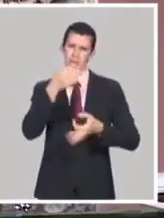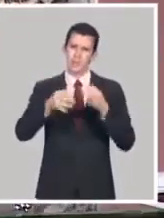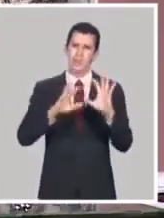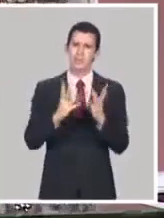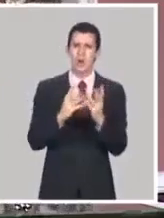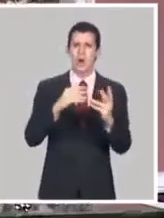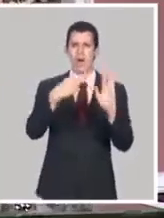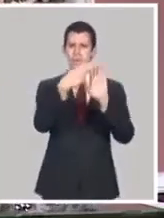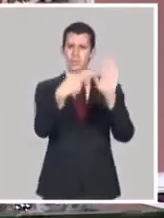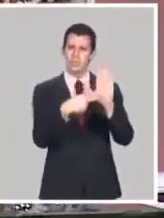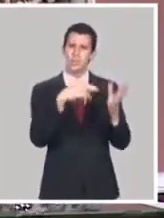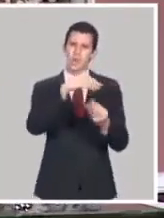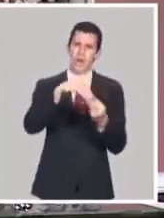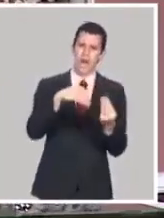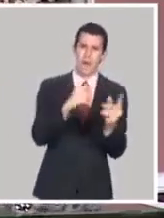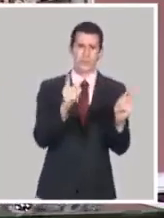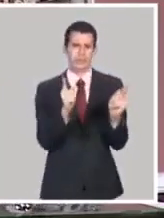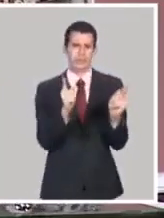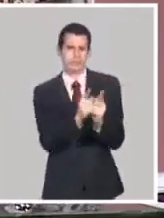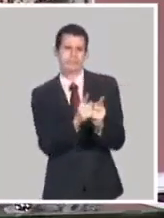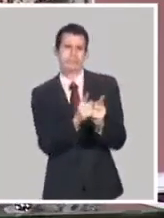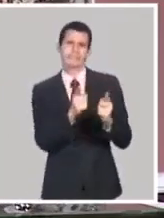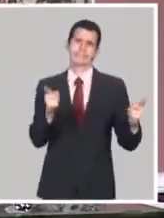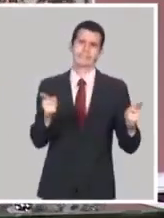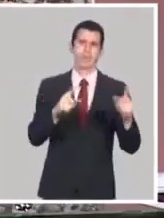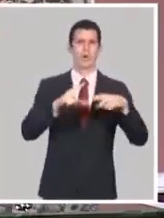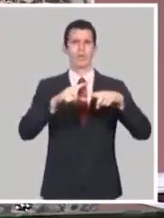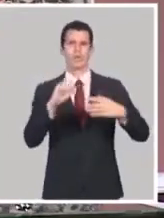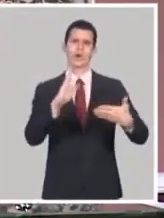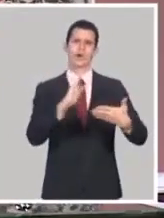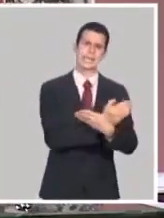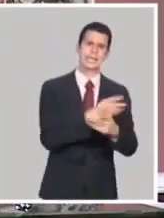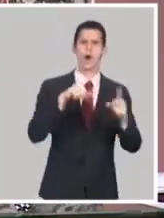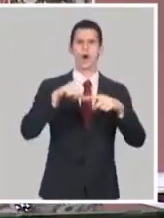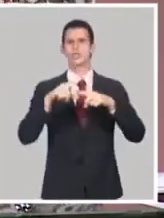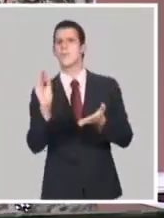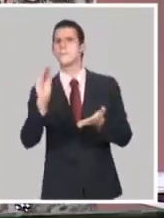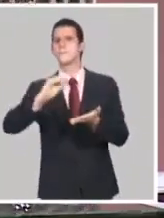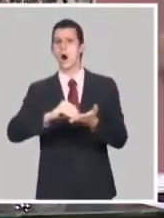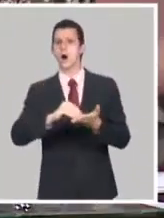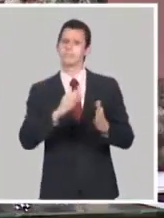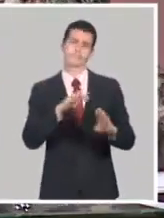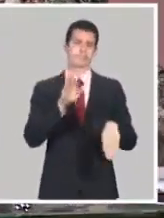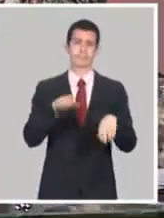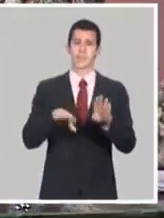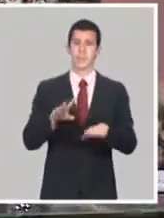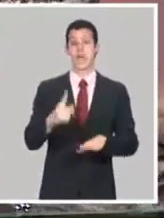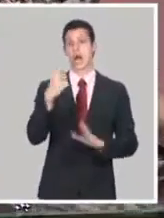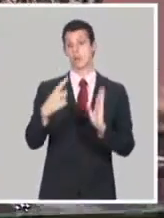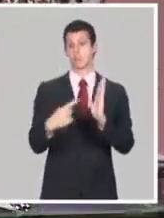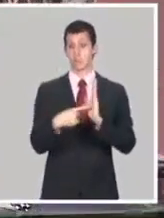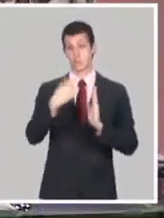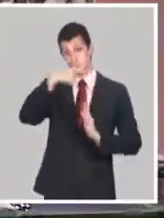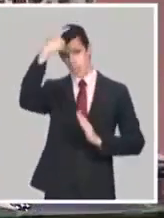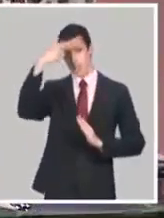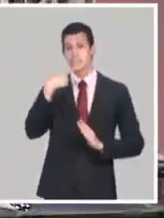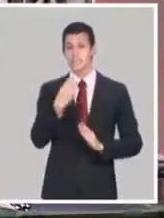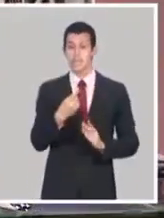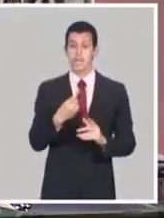curriculares nosotros un alto por ciento la población ya que